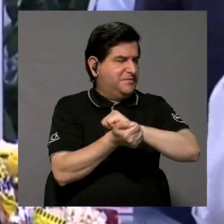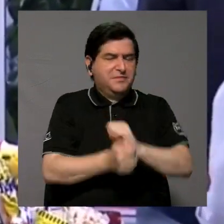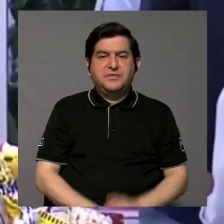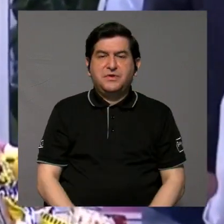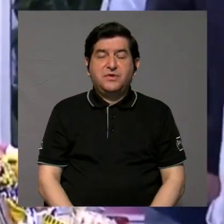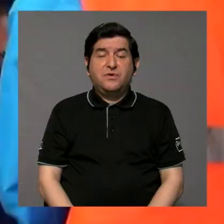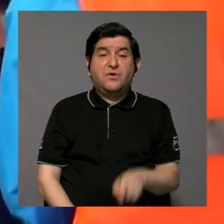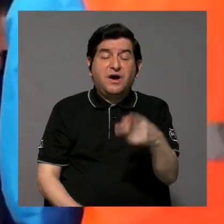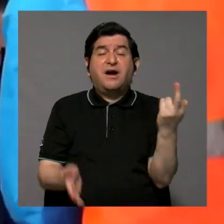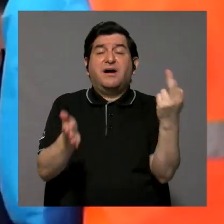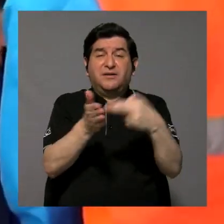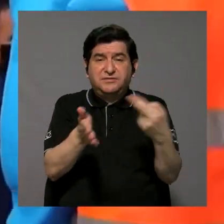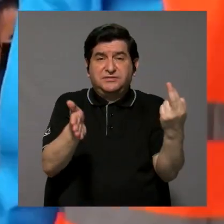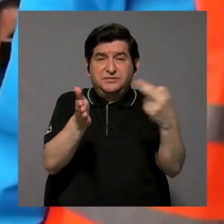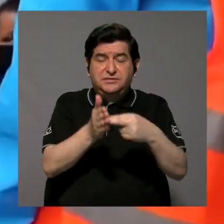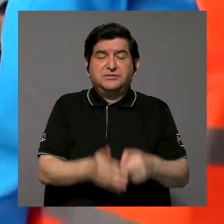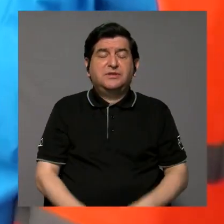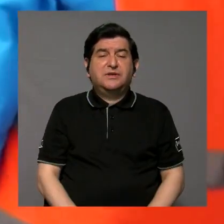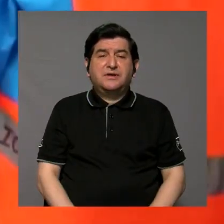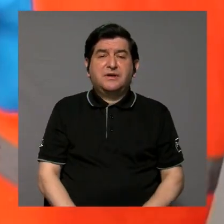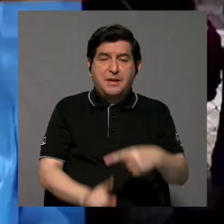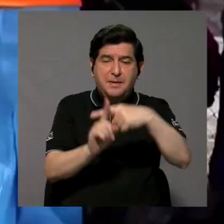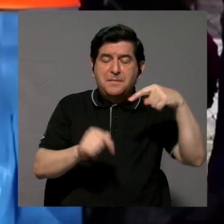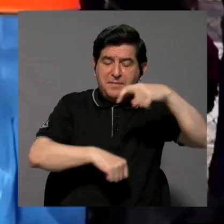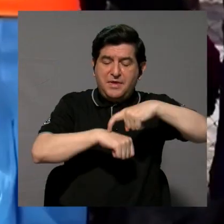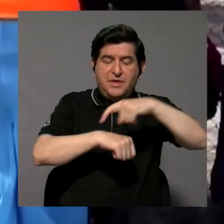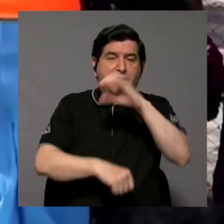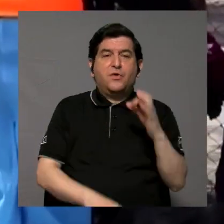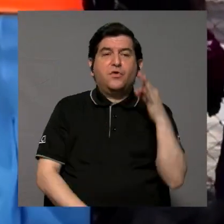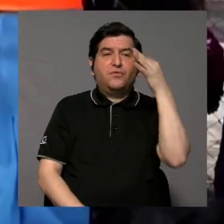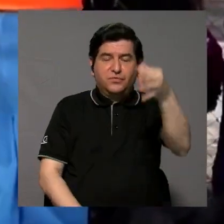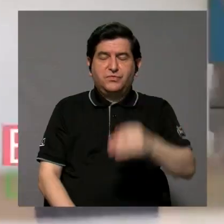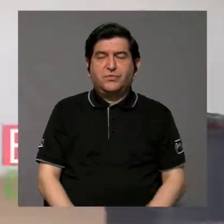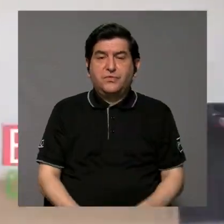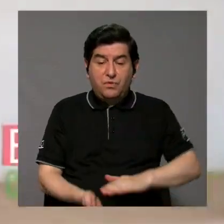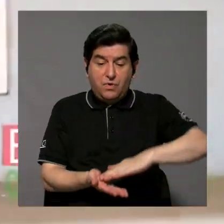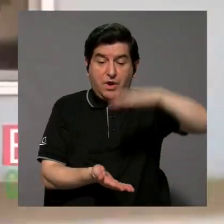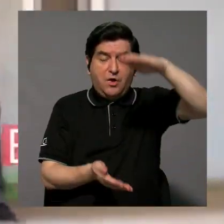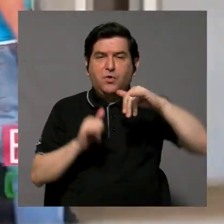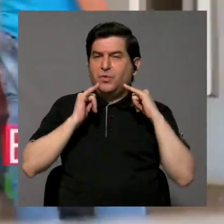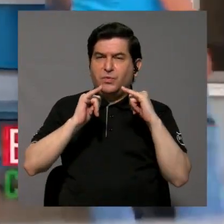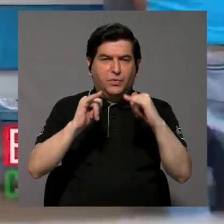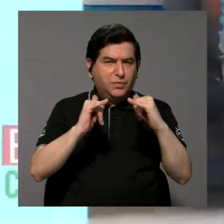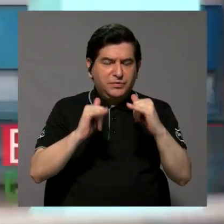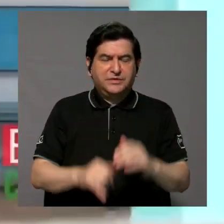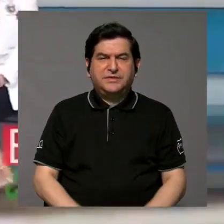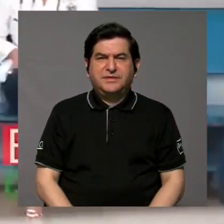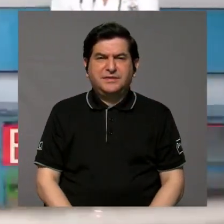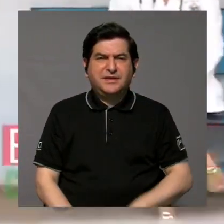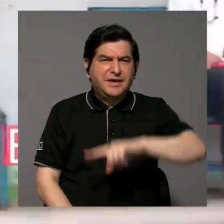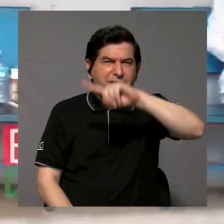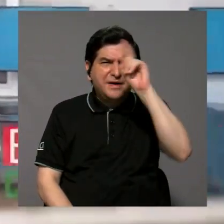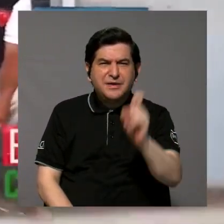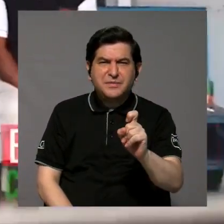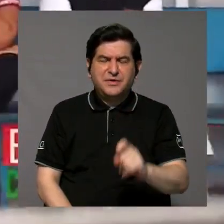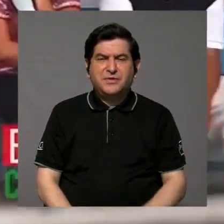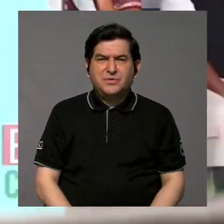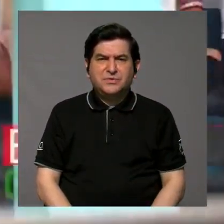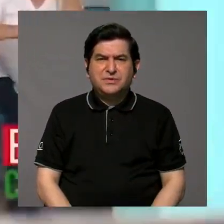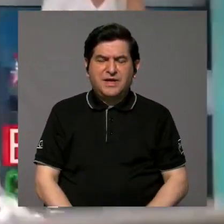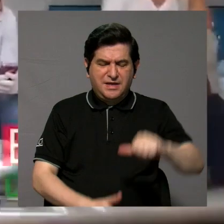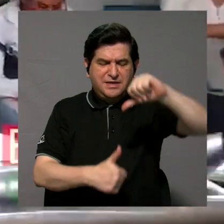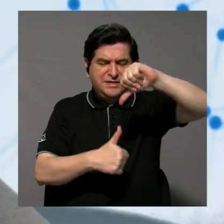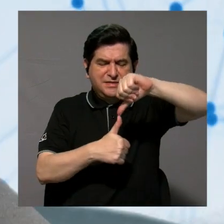Y eso iba a reproducir en el largo y en el mediano plazo el aumento de la desigualdad. La pregunta es, bueno, ¿en qué ámbito se